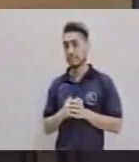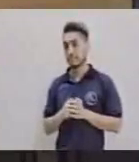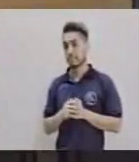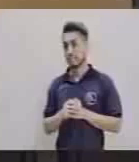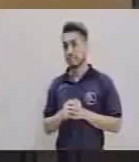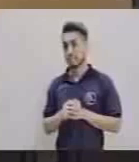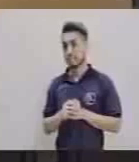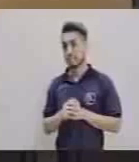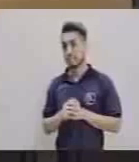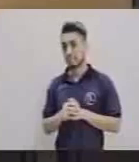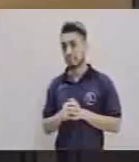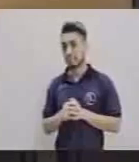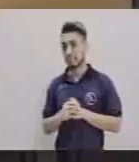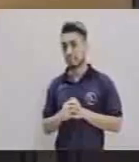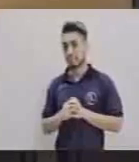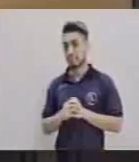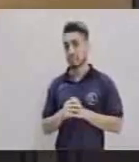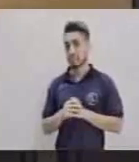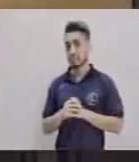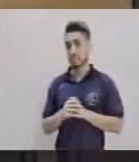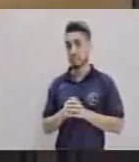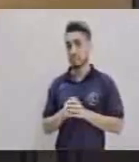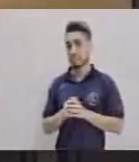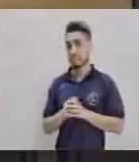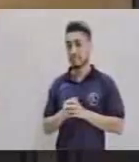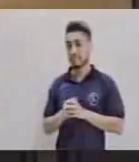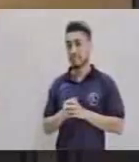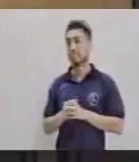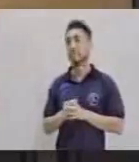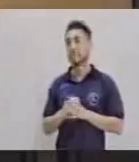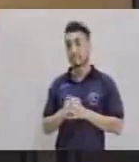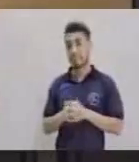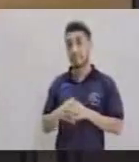Ragna ngun, kinen ral ral.